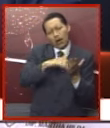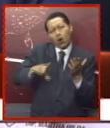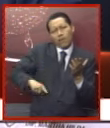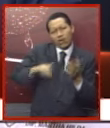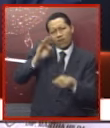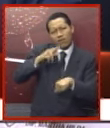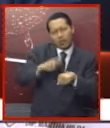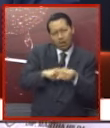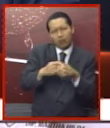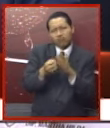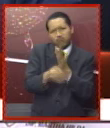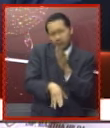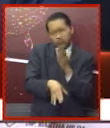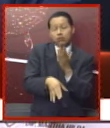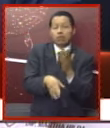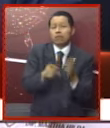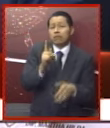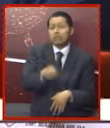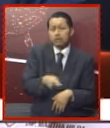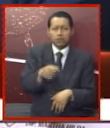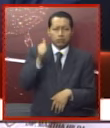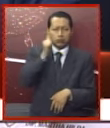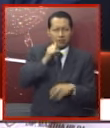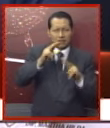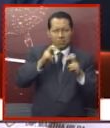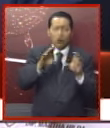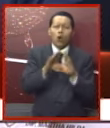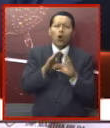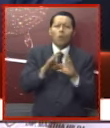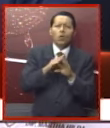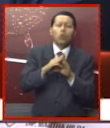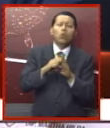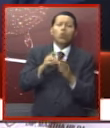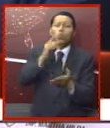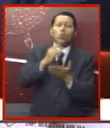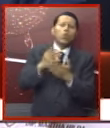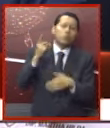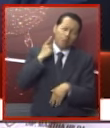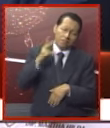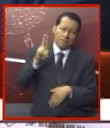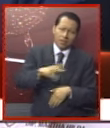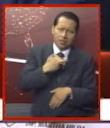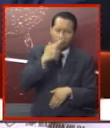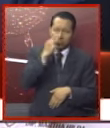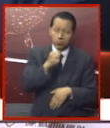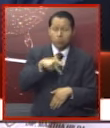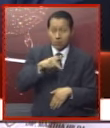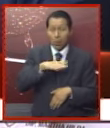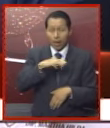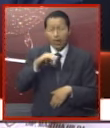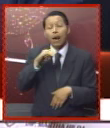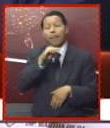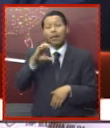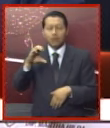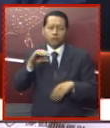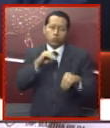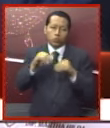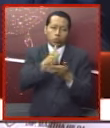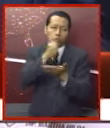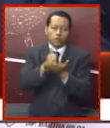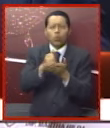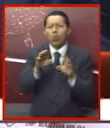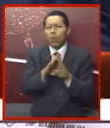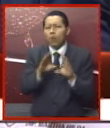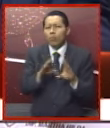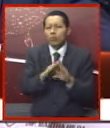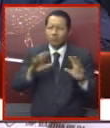federal. Cuando se toca ese tema se dice que es potestad del legislativo y tienen razón. Ya hay una iniciativa de Movimiento Ciudadano en el sentido de,